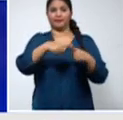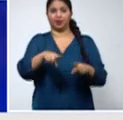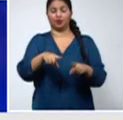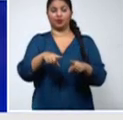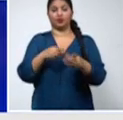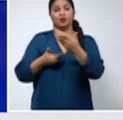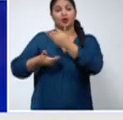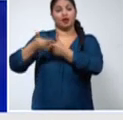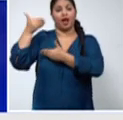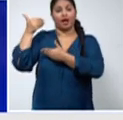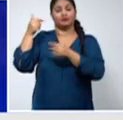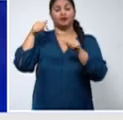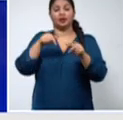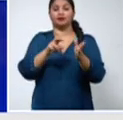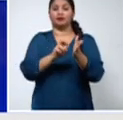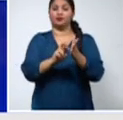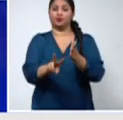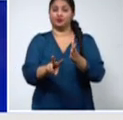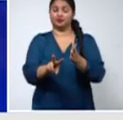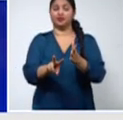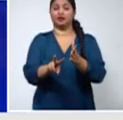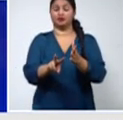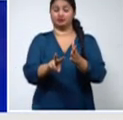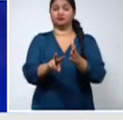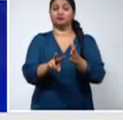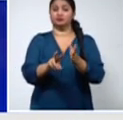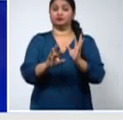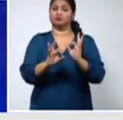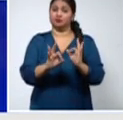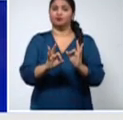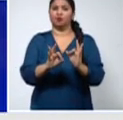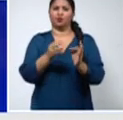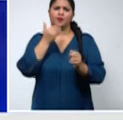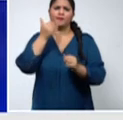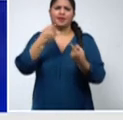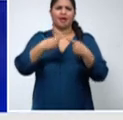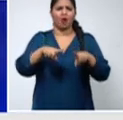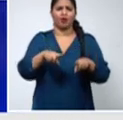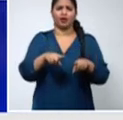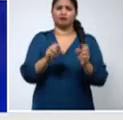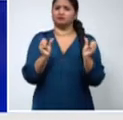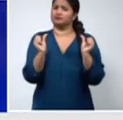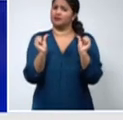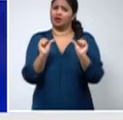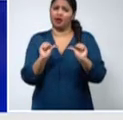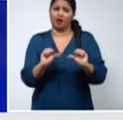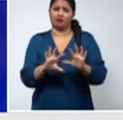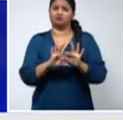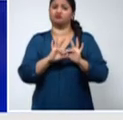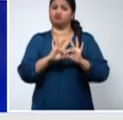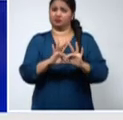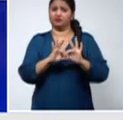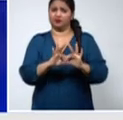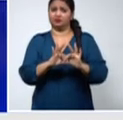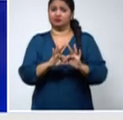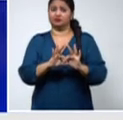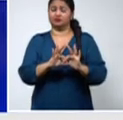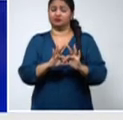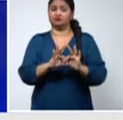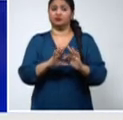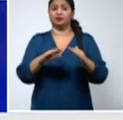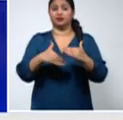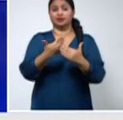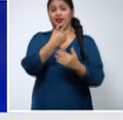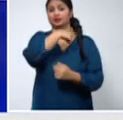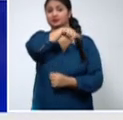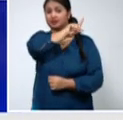esta provincia, sigue siendo una cifra elevada. Además, con una dispersión que en el día de ayer se diagnostican